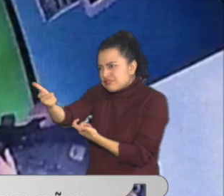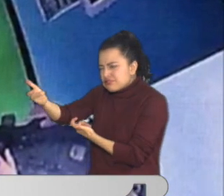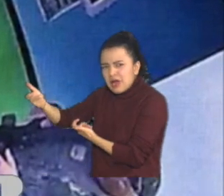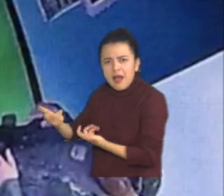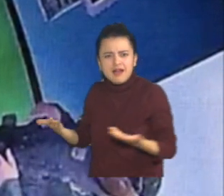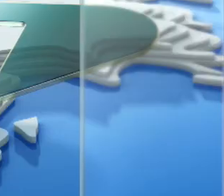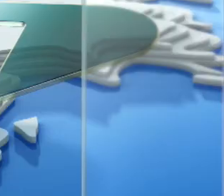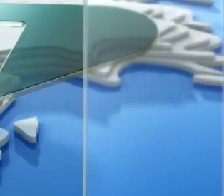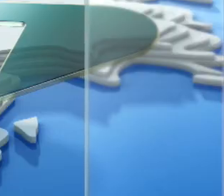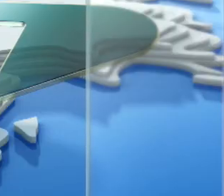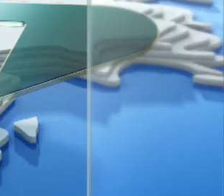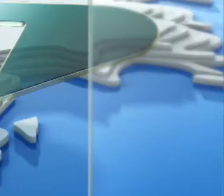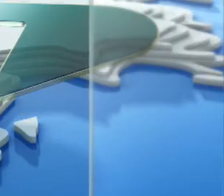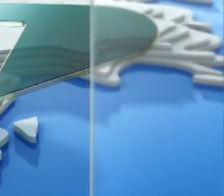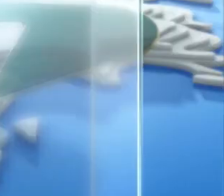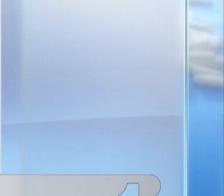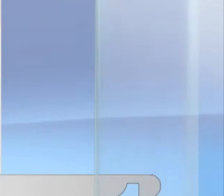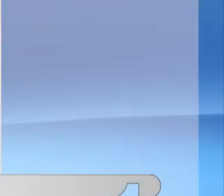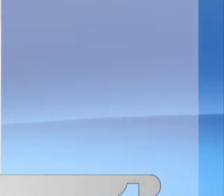las aulas.